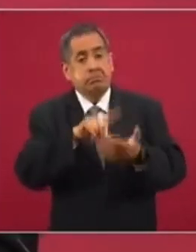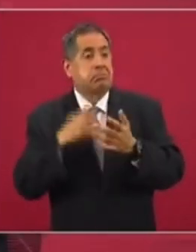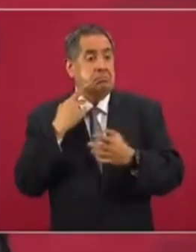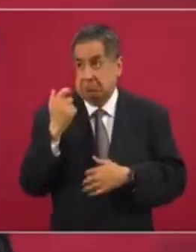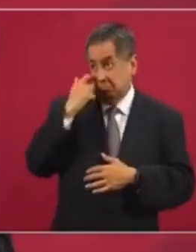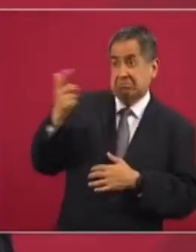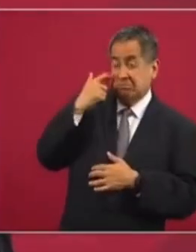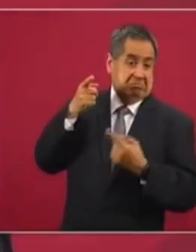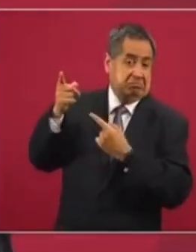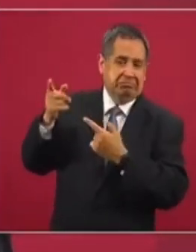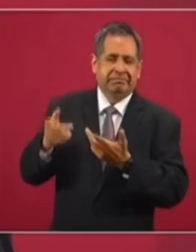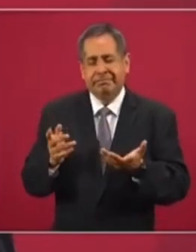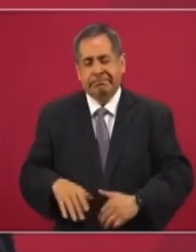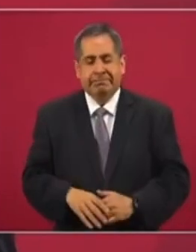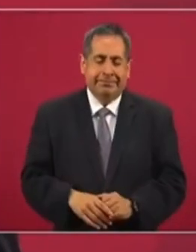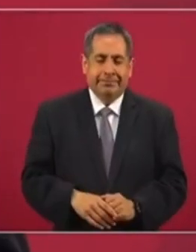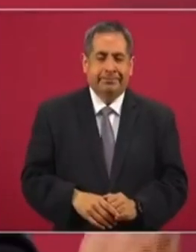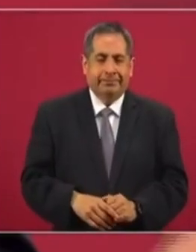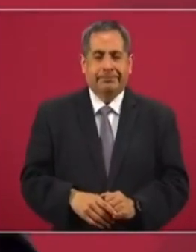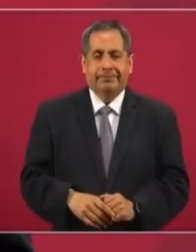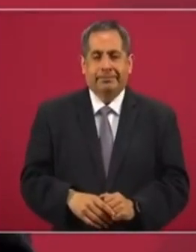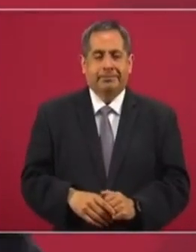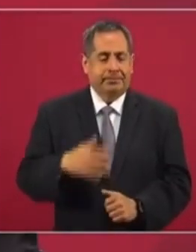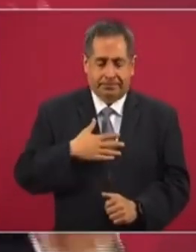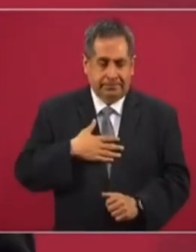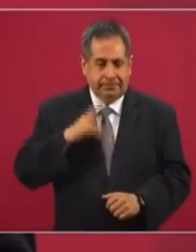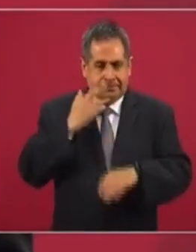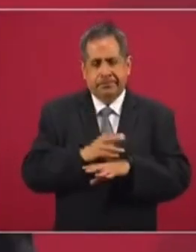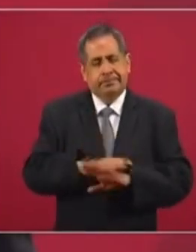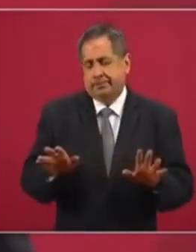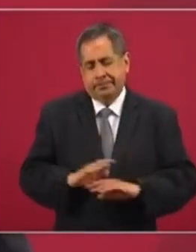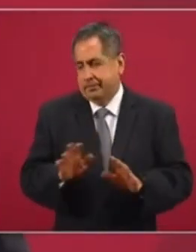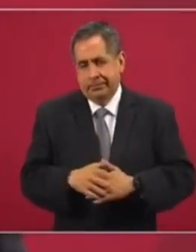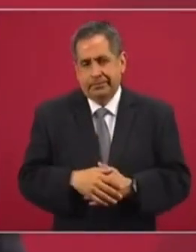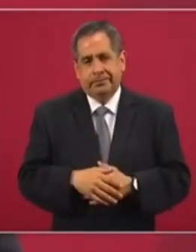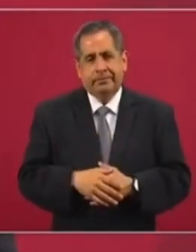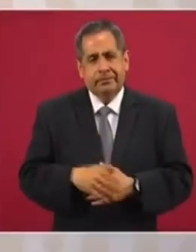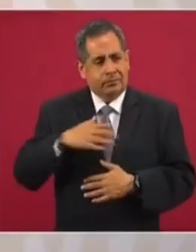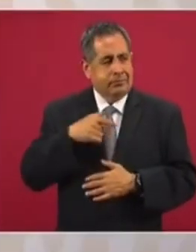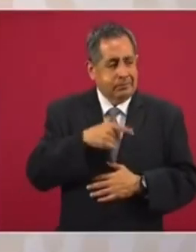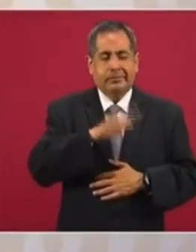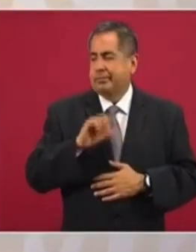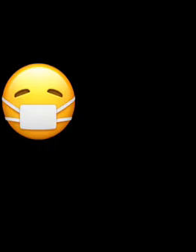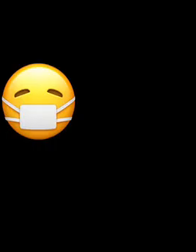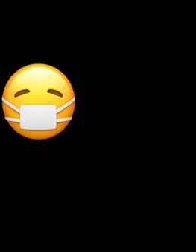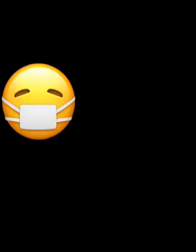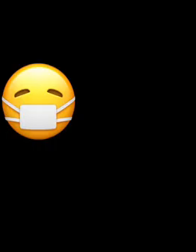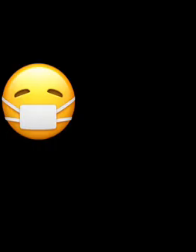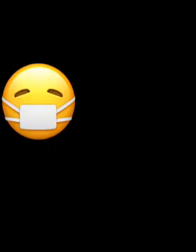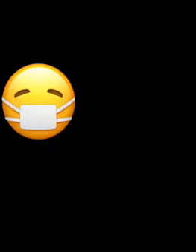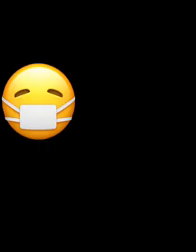asuntos y no me corresponde además ya tengo algunos otros esos que haces